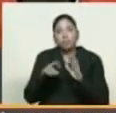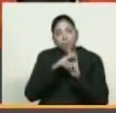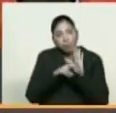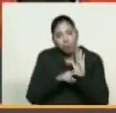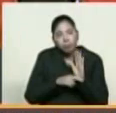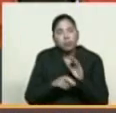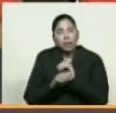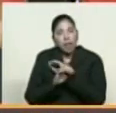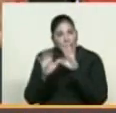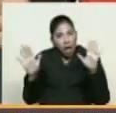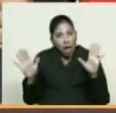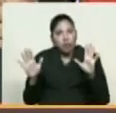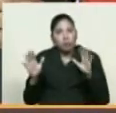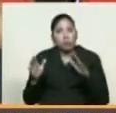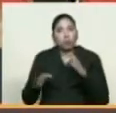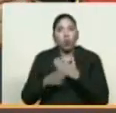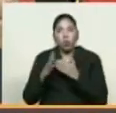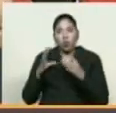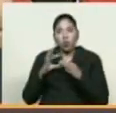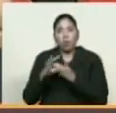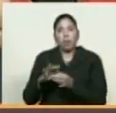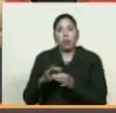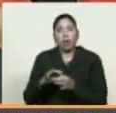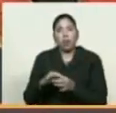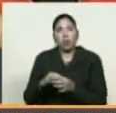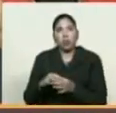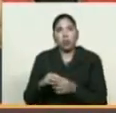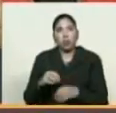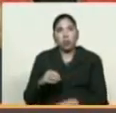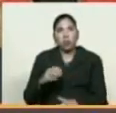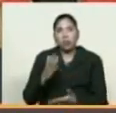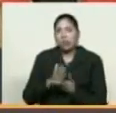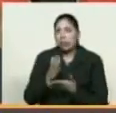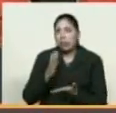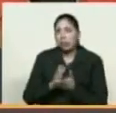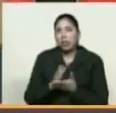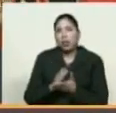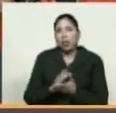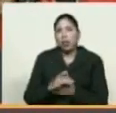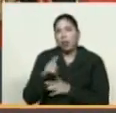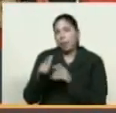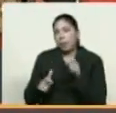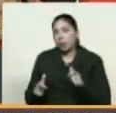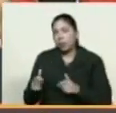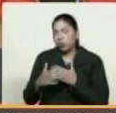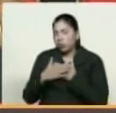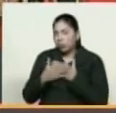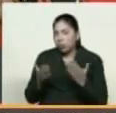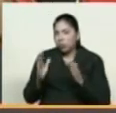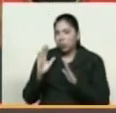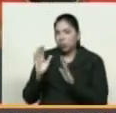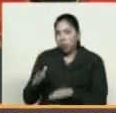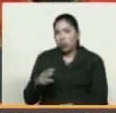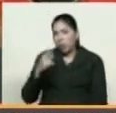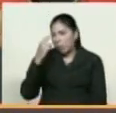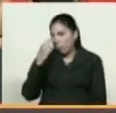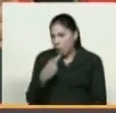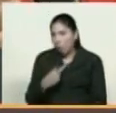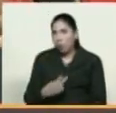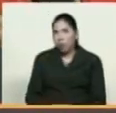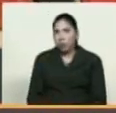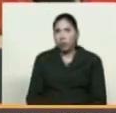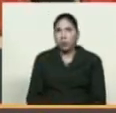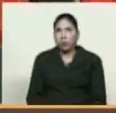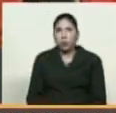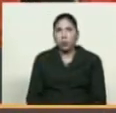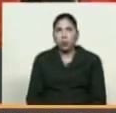conservan amistades. Para nosotros la prioridad hoy, mañana y siempre será los que menos tienen. Fue la prioridad del comandante Hugo Chávez, la prioridad de Nicolás Maduro.